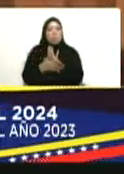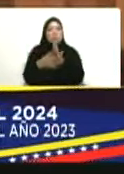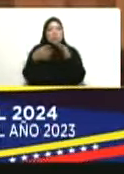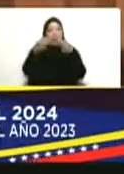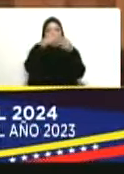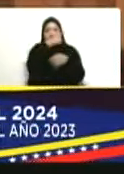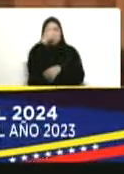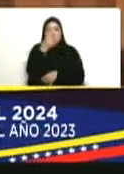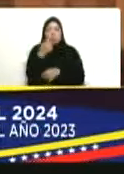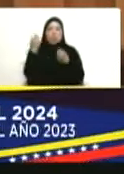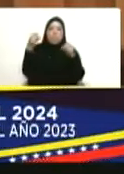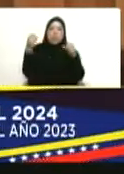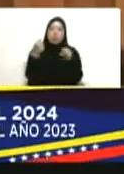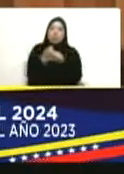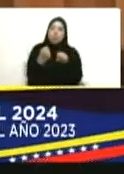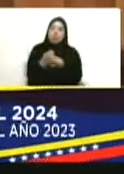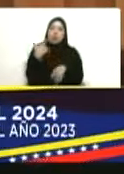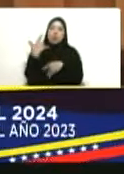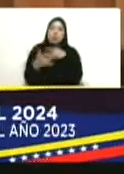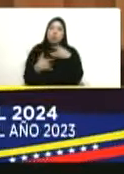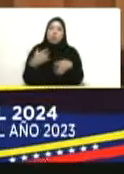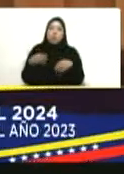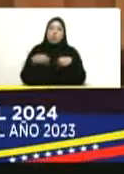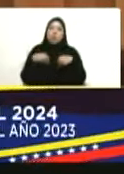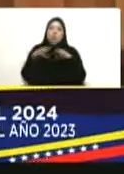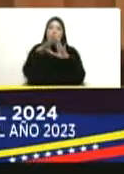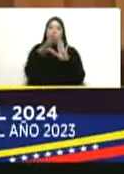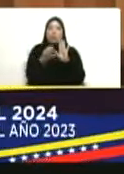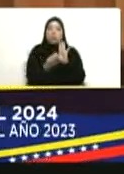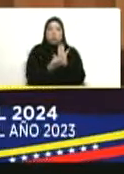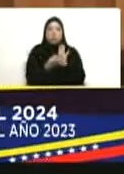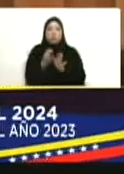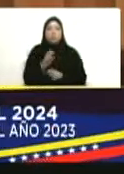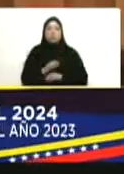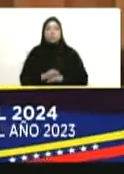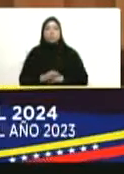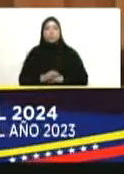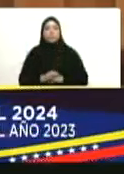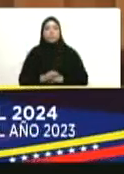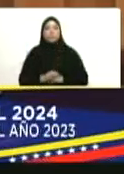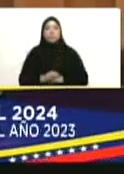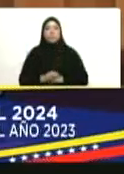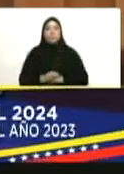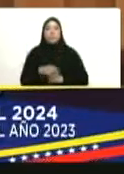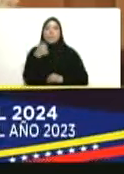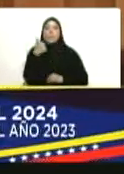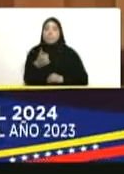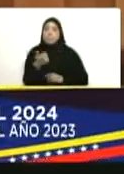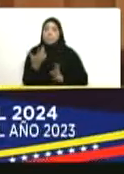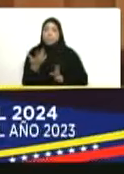celeridad, eficiencia y eficacia recogidos en la Constitución. ¿Vamos bien?